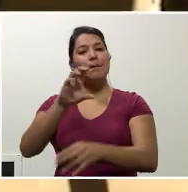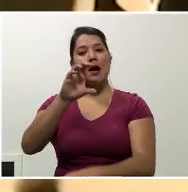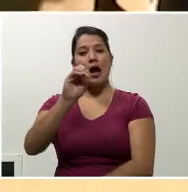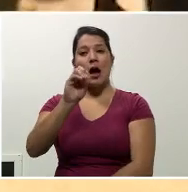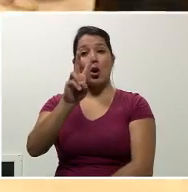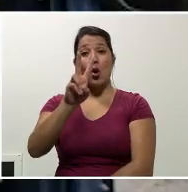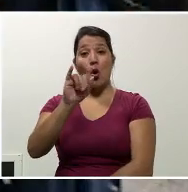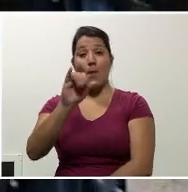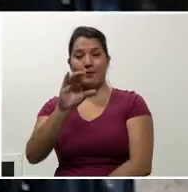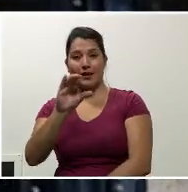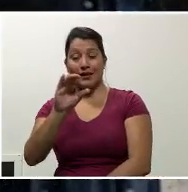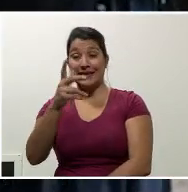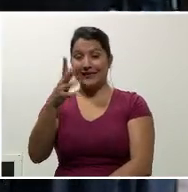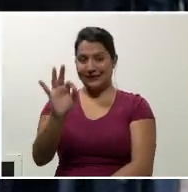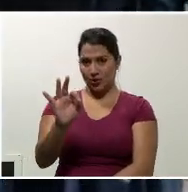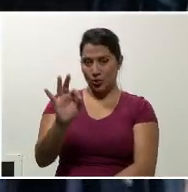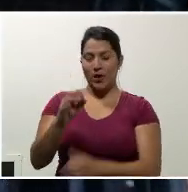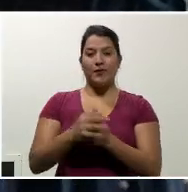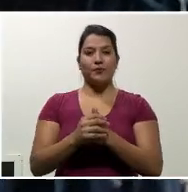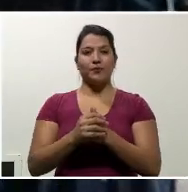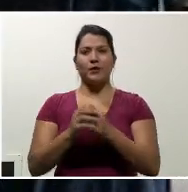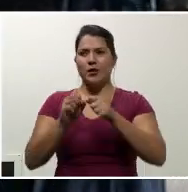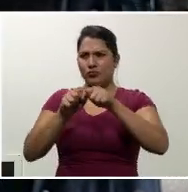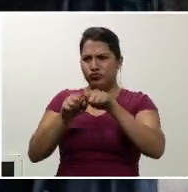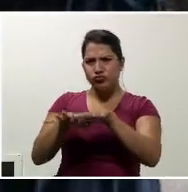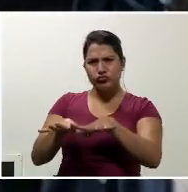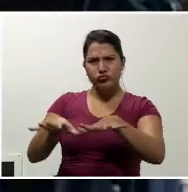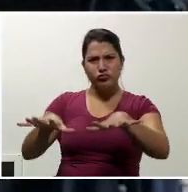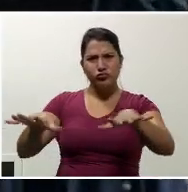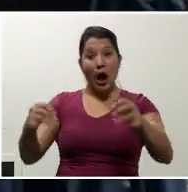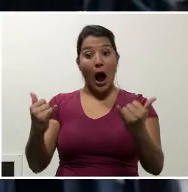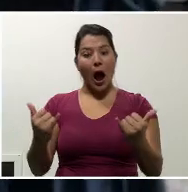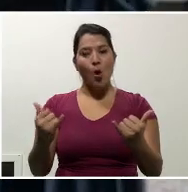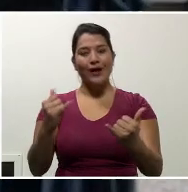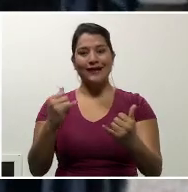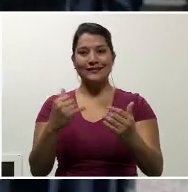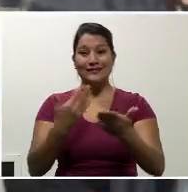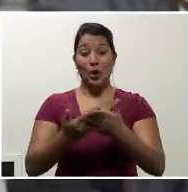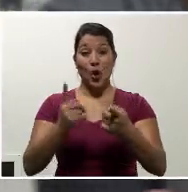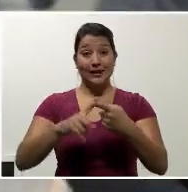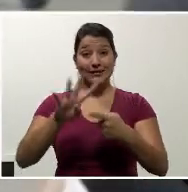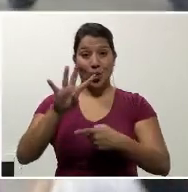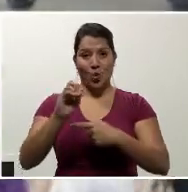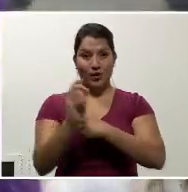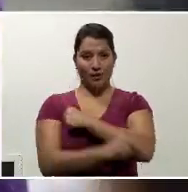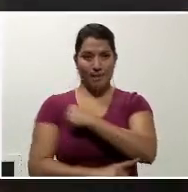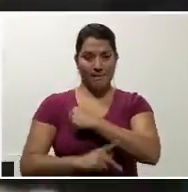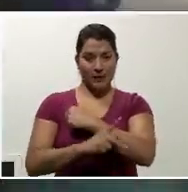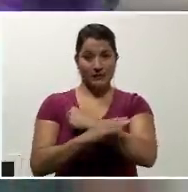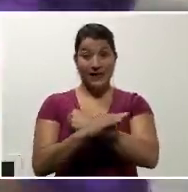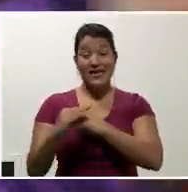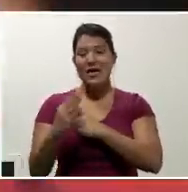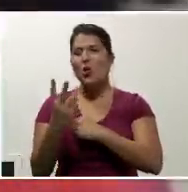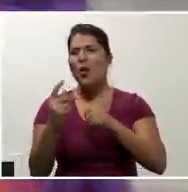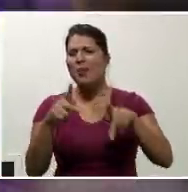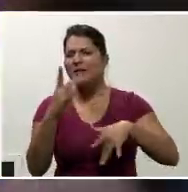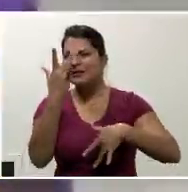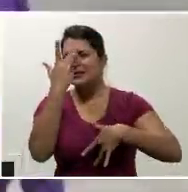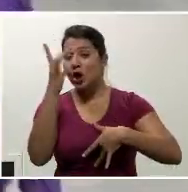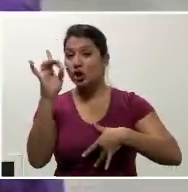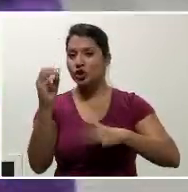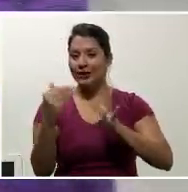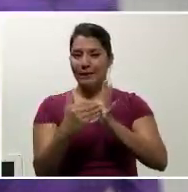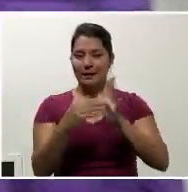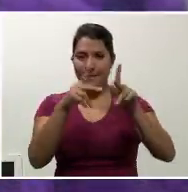a tornarse en pandemia. La propagación alcanza hoy más de 40 países y los afectados superan las 80.000 personas,